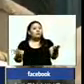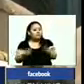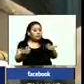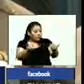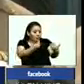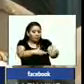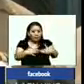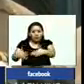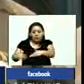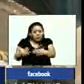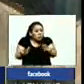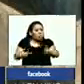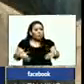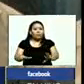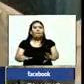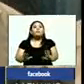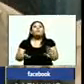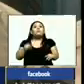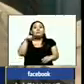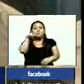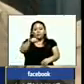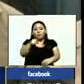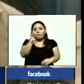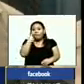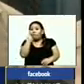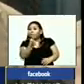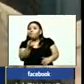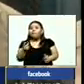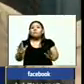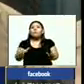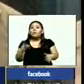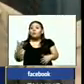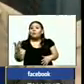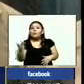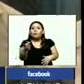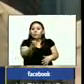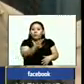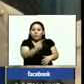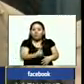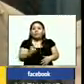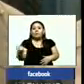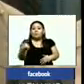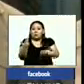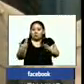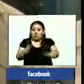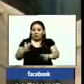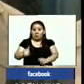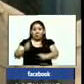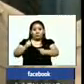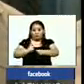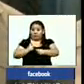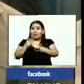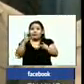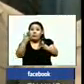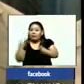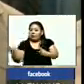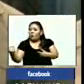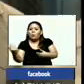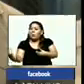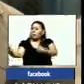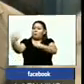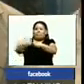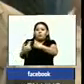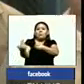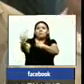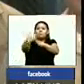sus actividades de manera normal. Y eso se muestra en la cantidad de gente que se ha presentado a las unidades militares para